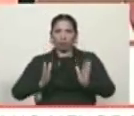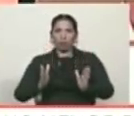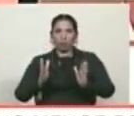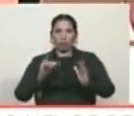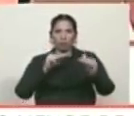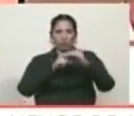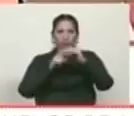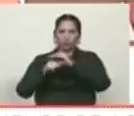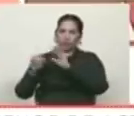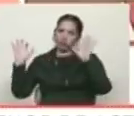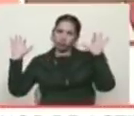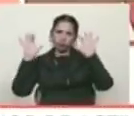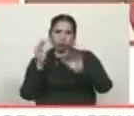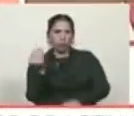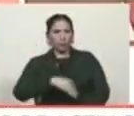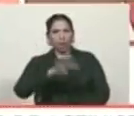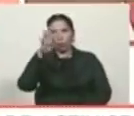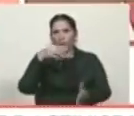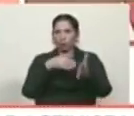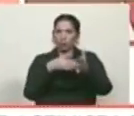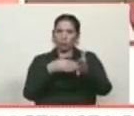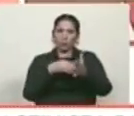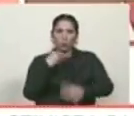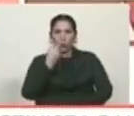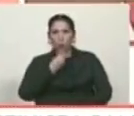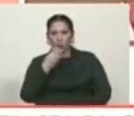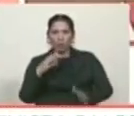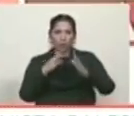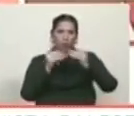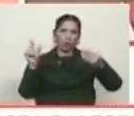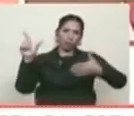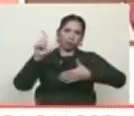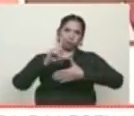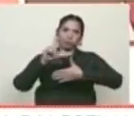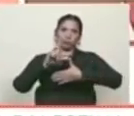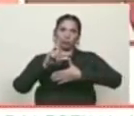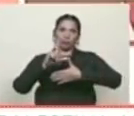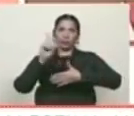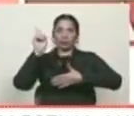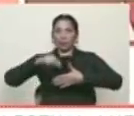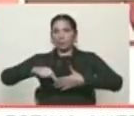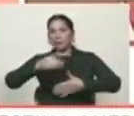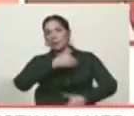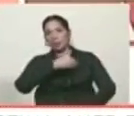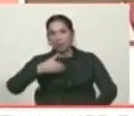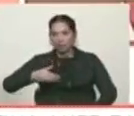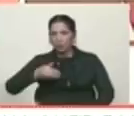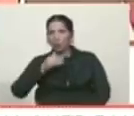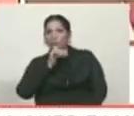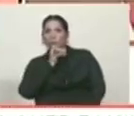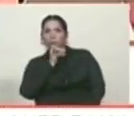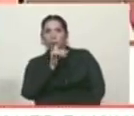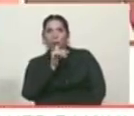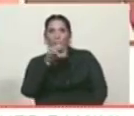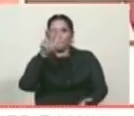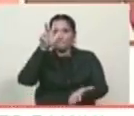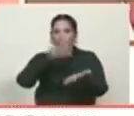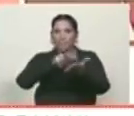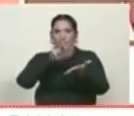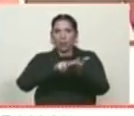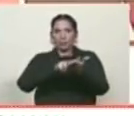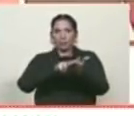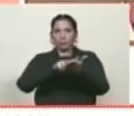4.000 jóvenes de todo el continente americano. También queremos informar que se aprobó hoy en la